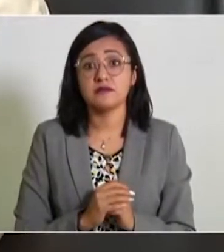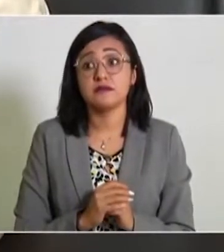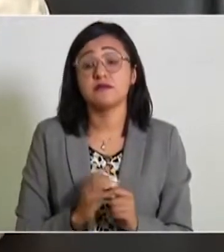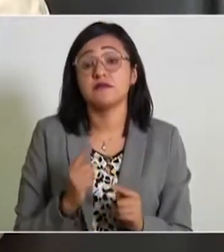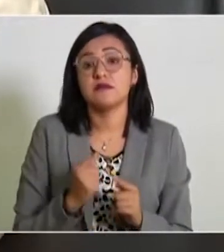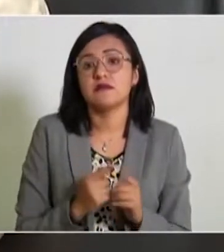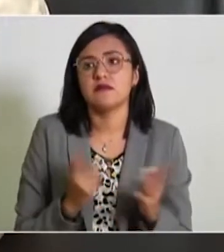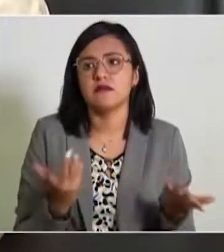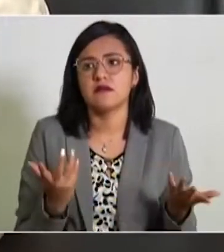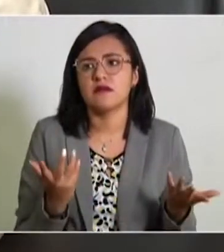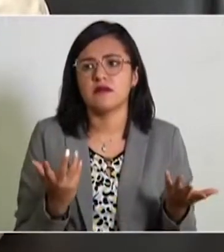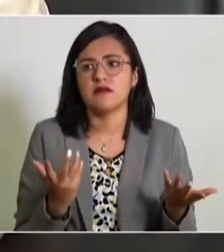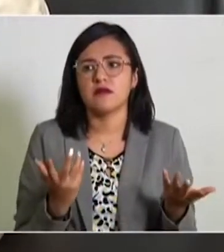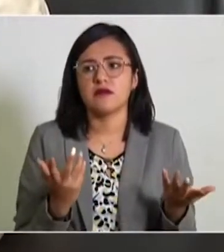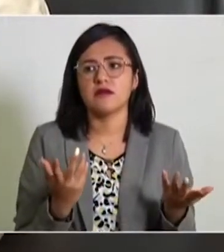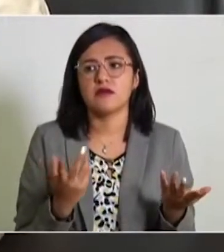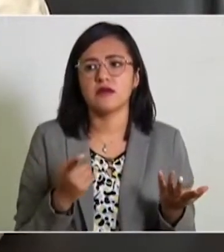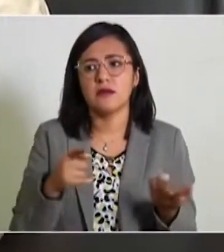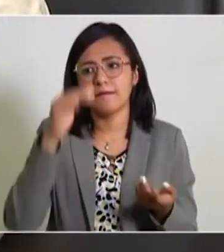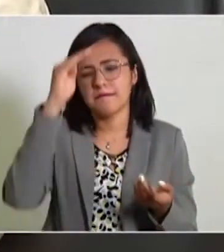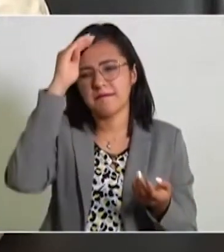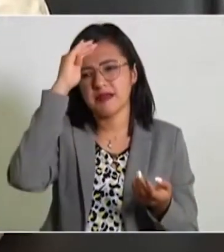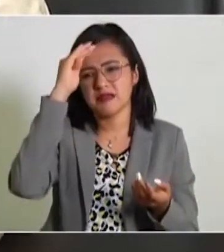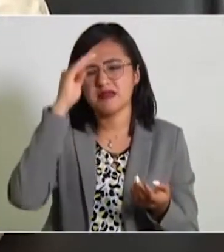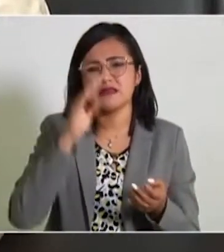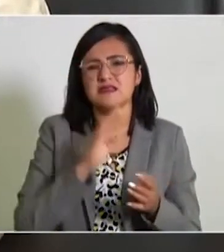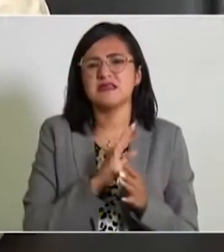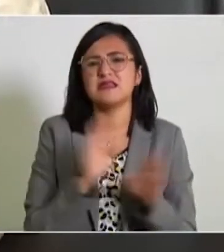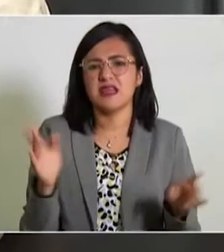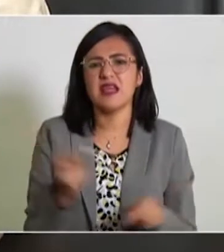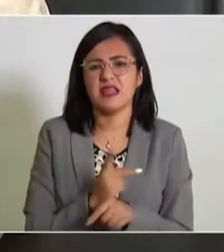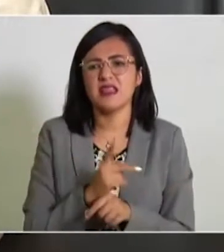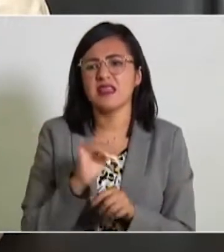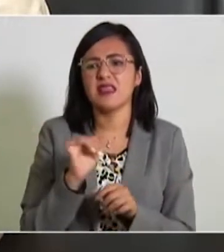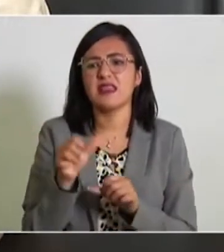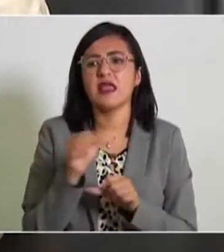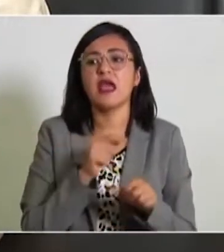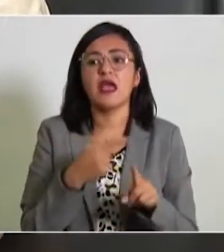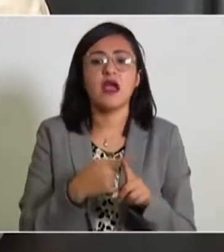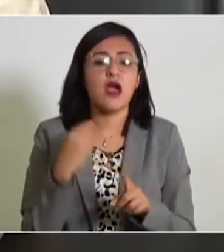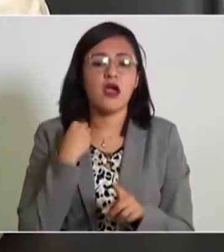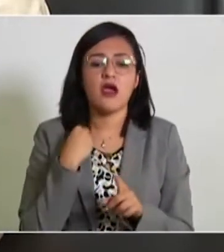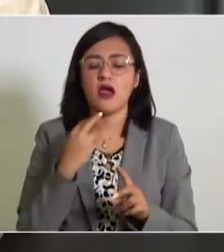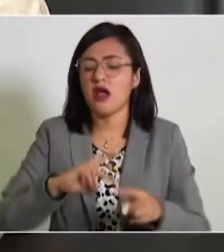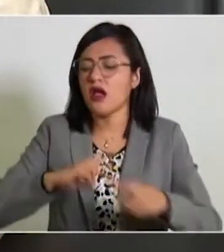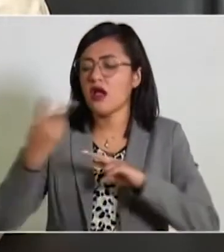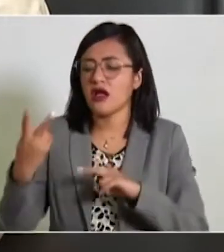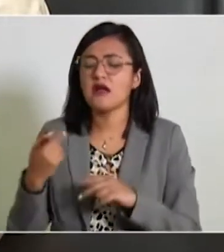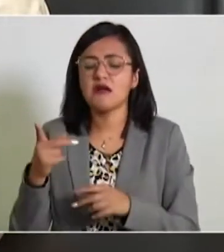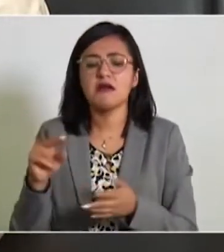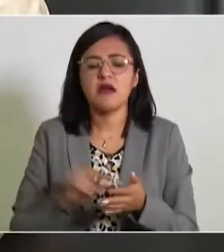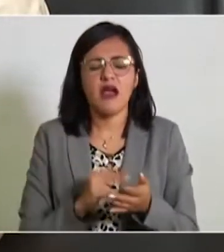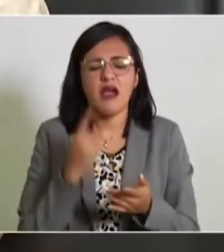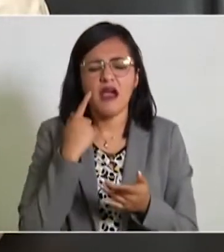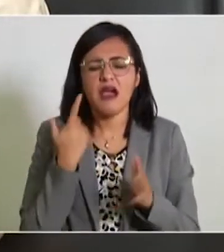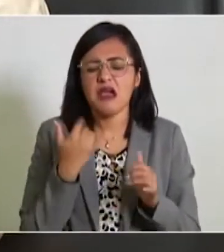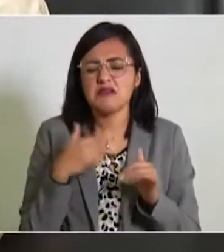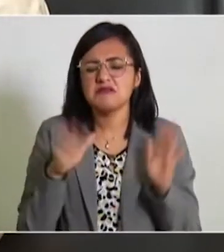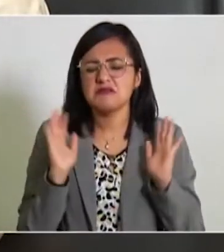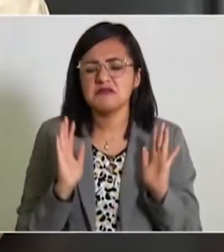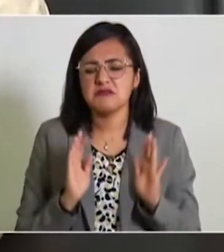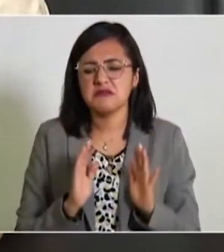que no se pensando que se trataba del relevo de un abogado a otro lo firma